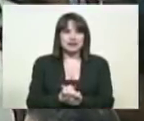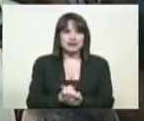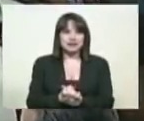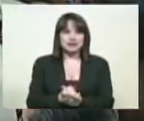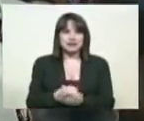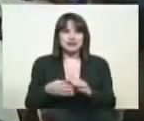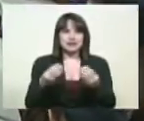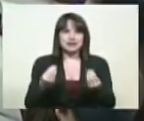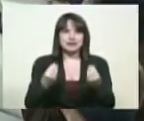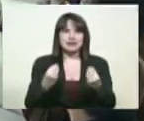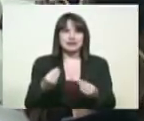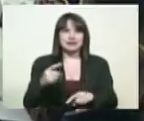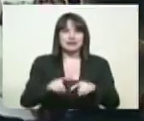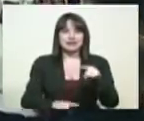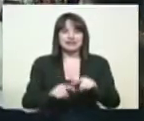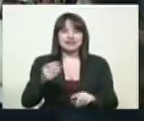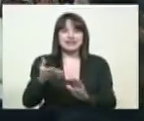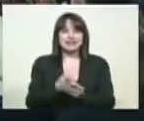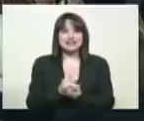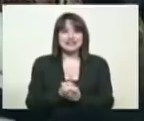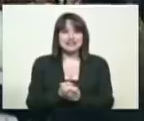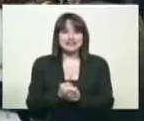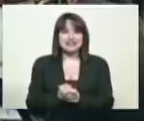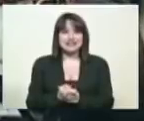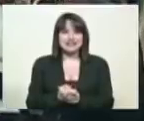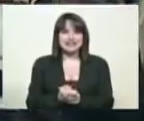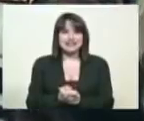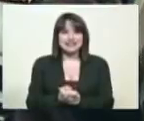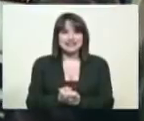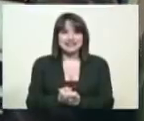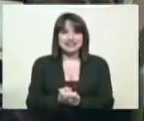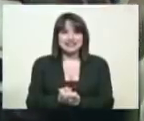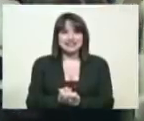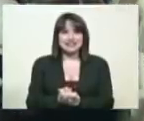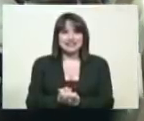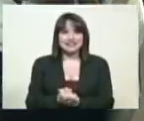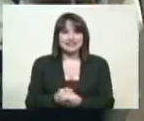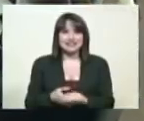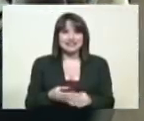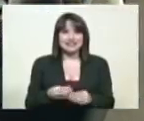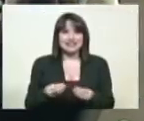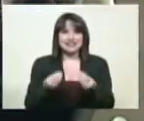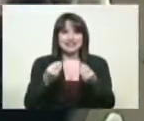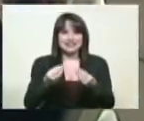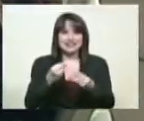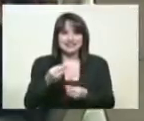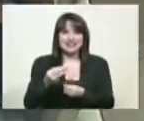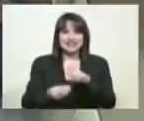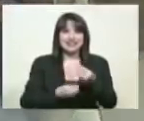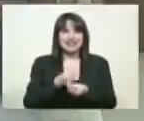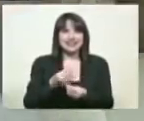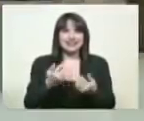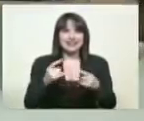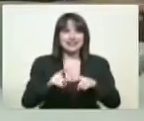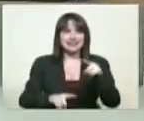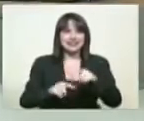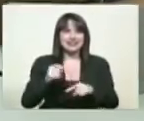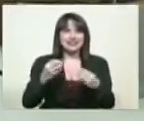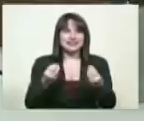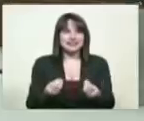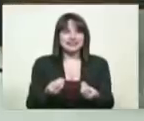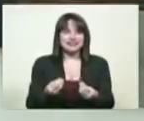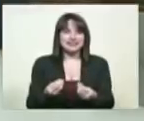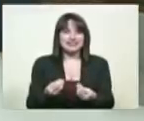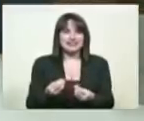chávez y todos nosotros somos chávez todos ustedes camaradas un chávez así somos yo me siento así